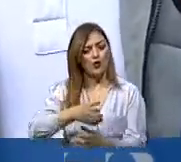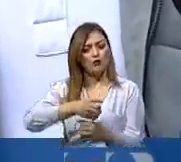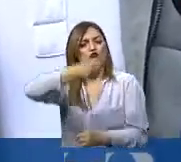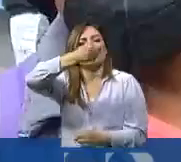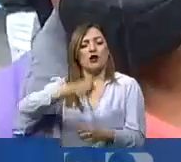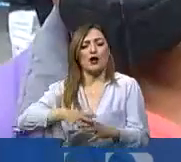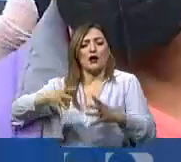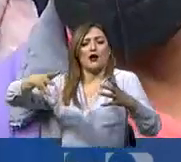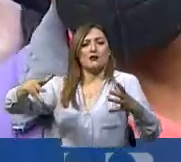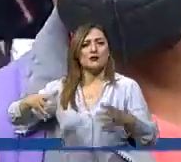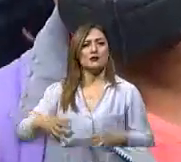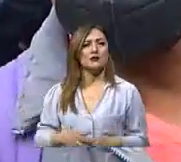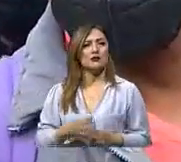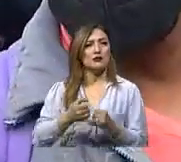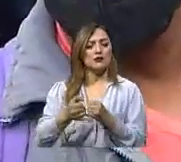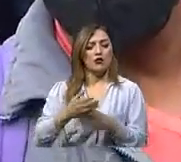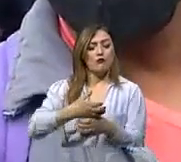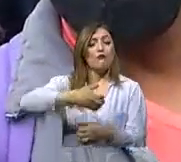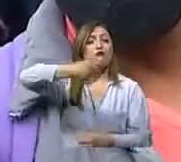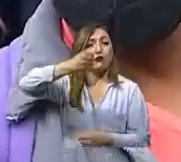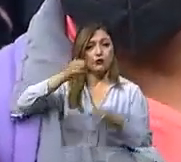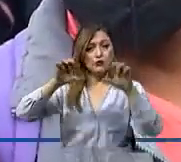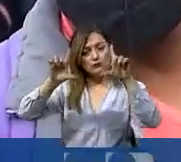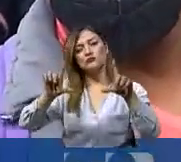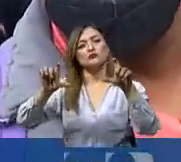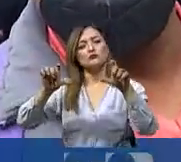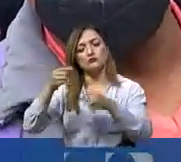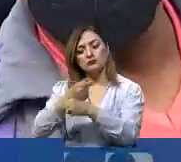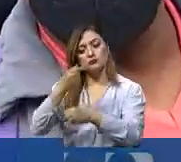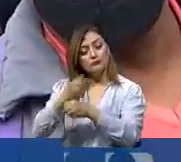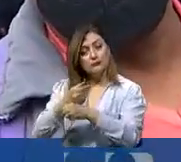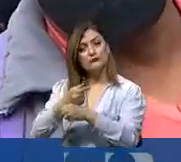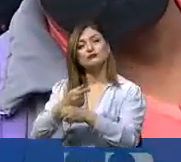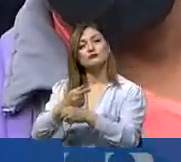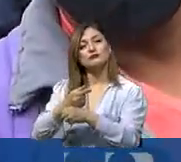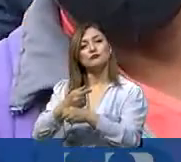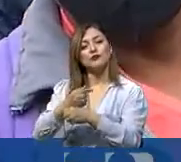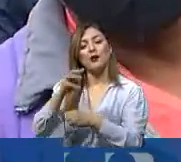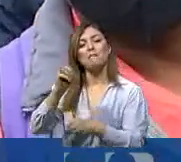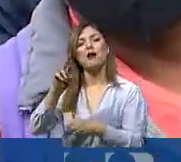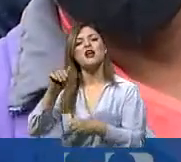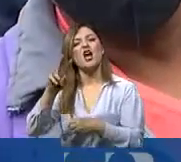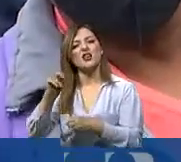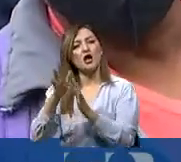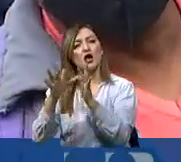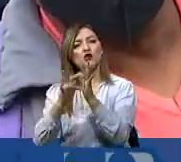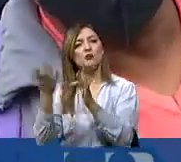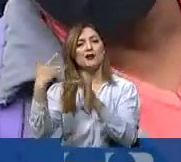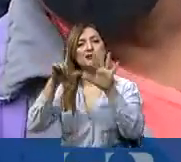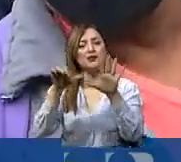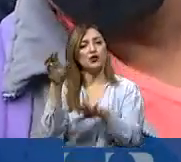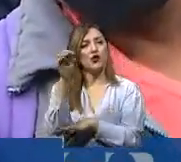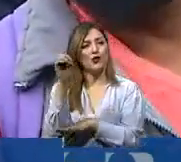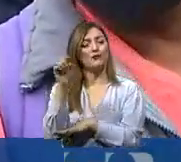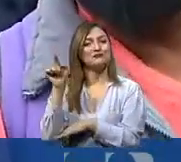industriales, las grandes. La última funda que se tomó las fotos, inclusive el señor gerente, en la Mariana de Jesús, fueron el 7 de octubre. Es